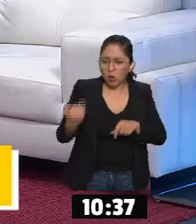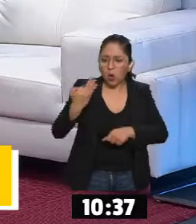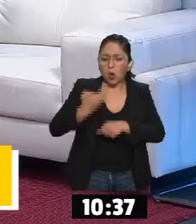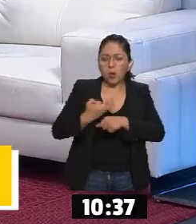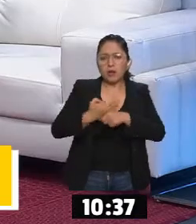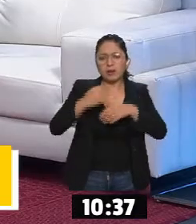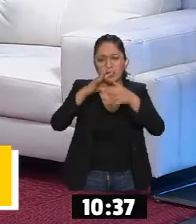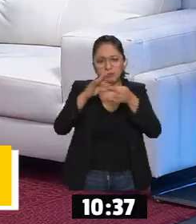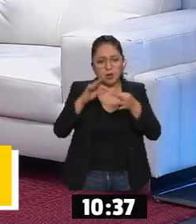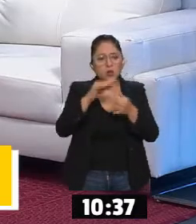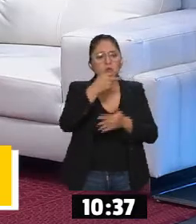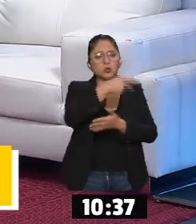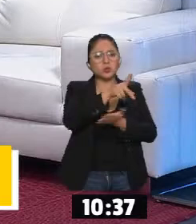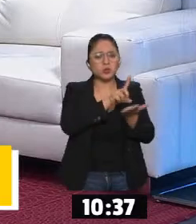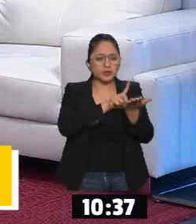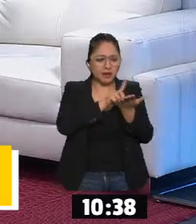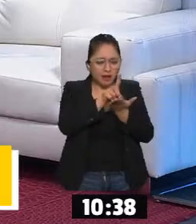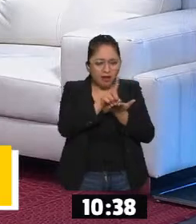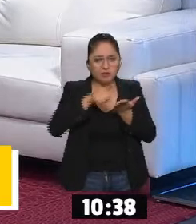de la población LGBTQ+.